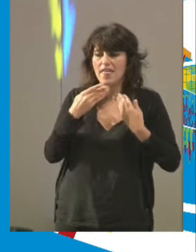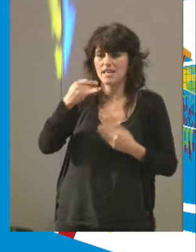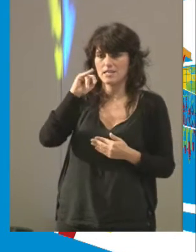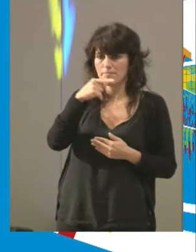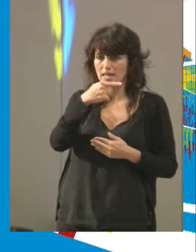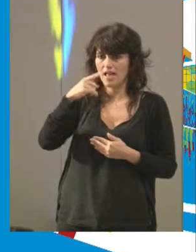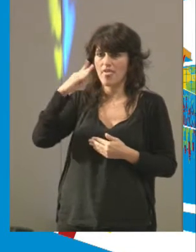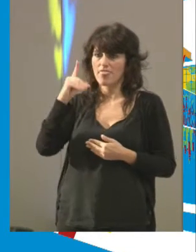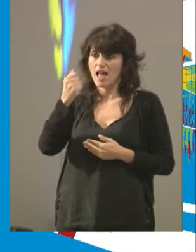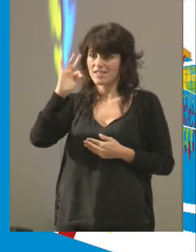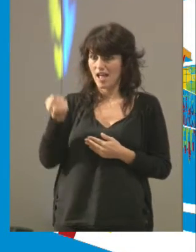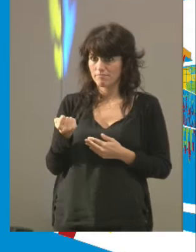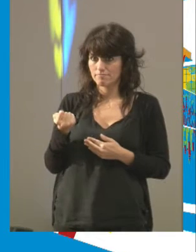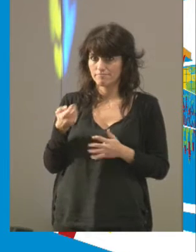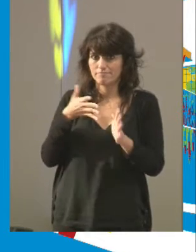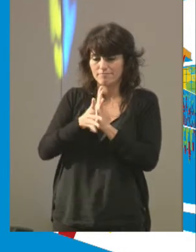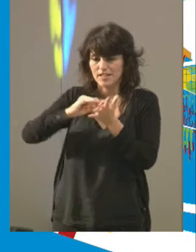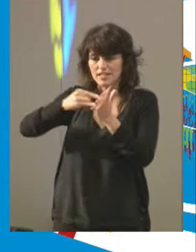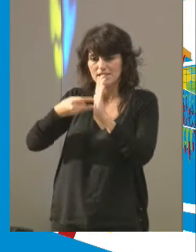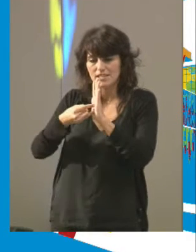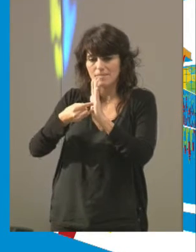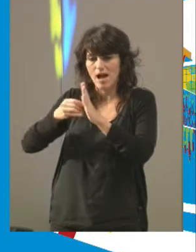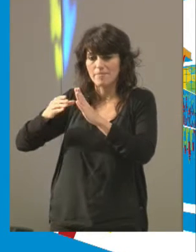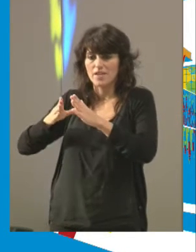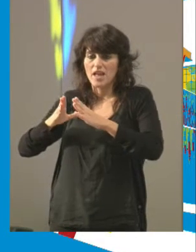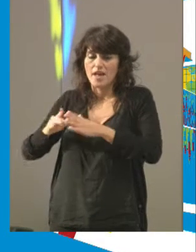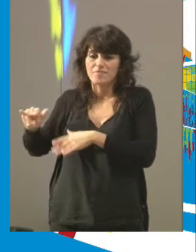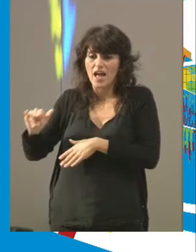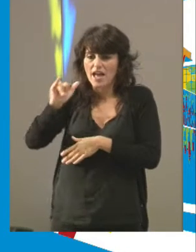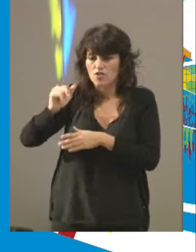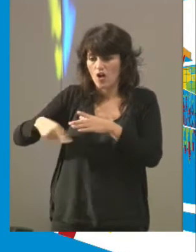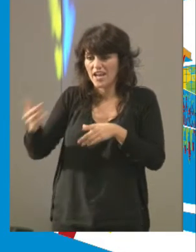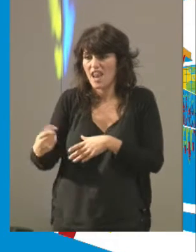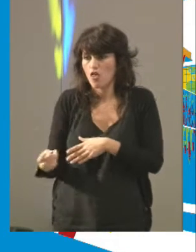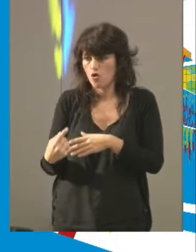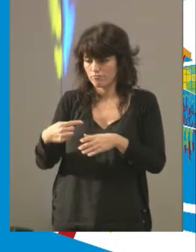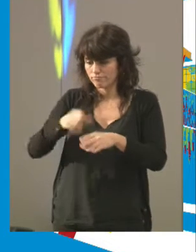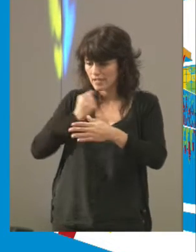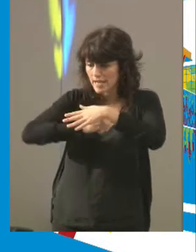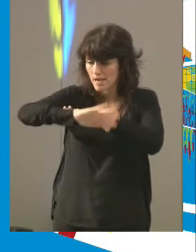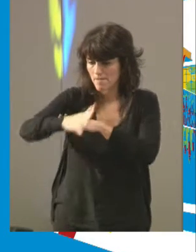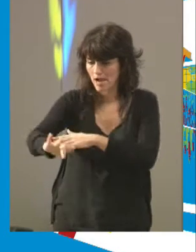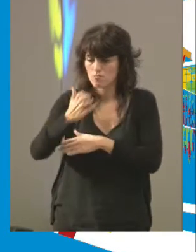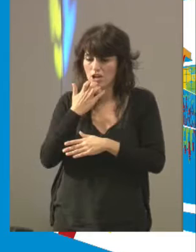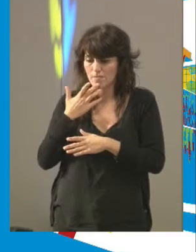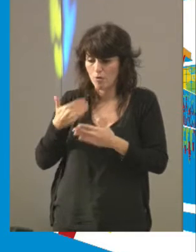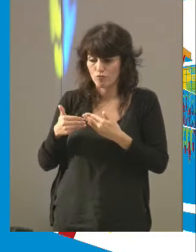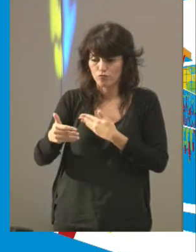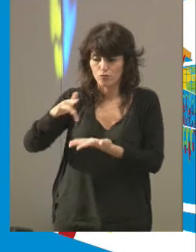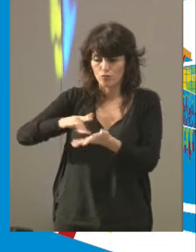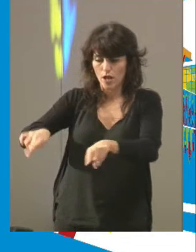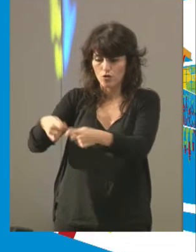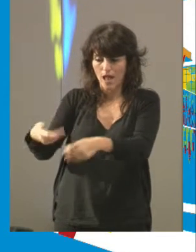muy grande. Es decir, pensad en un sistema, un aerogenerador que está offshore, en el mar. Predecir antes de que se vaya a romper te puede